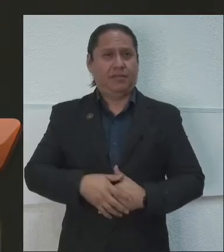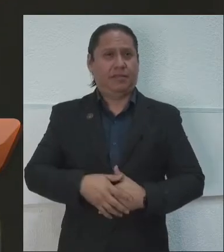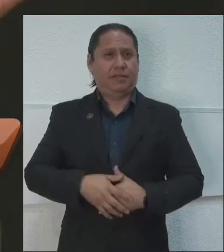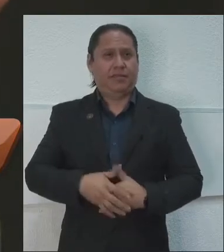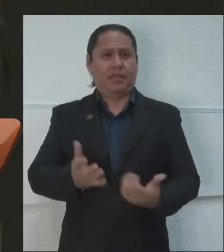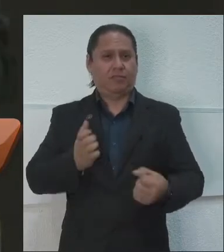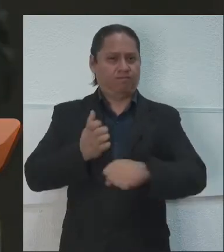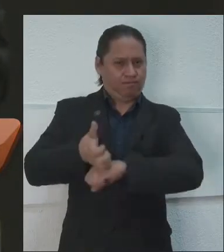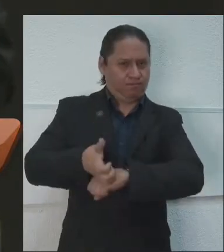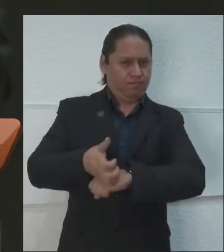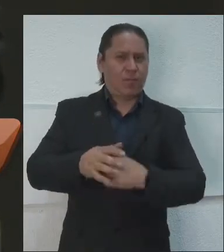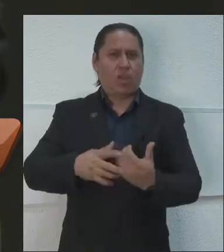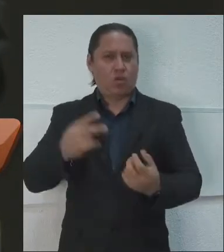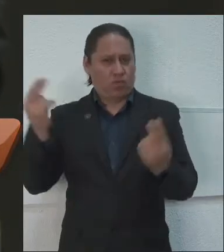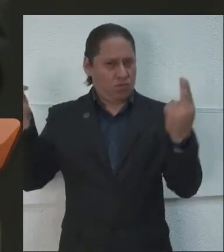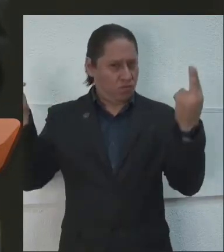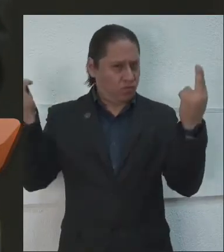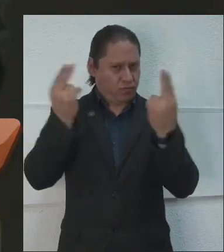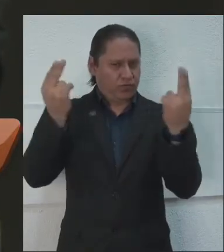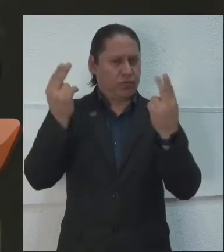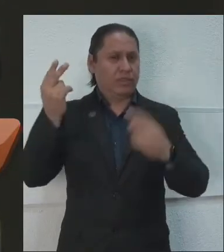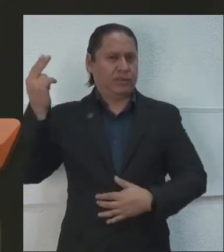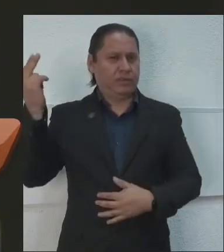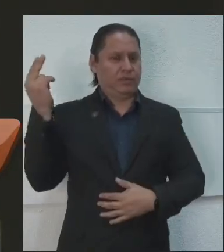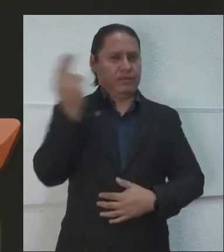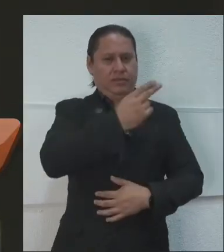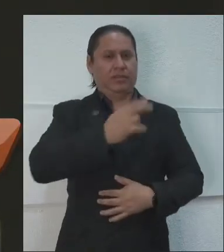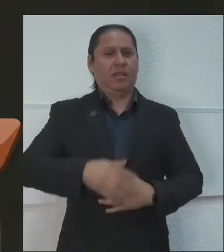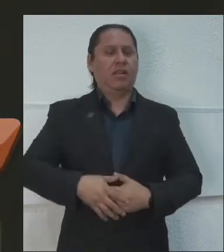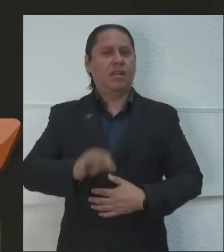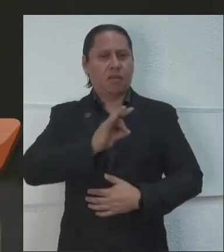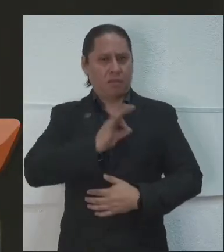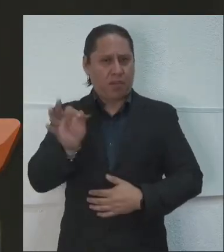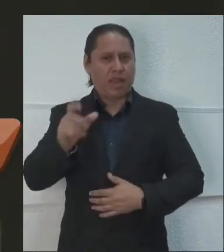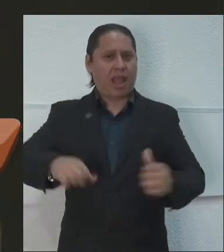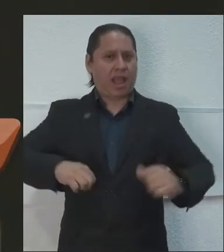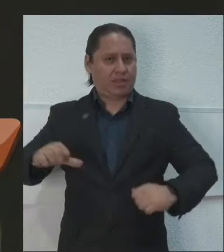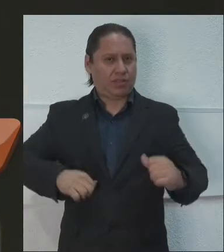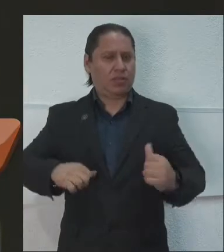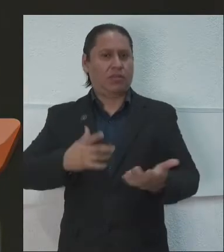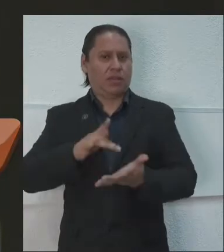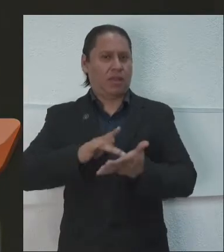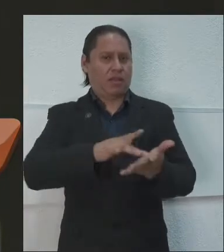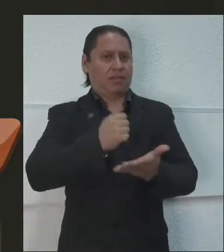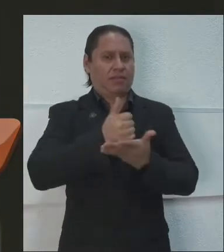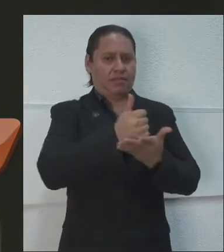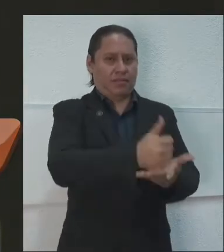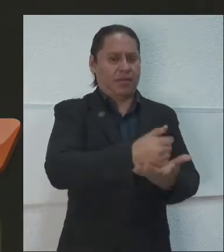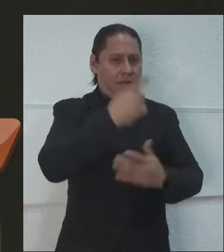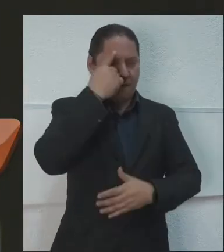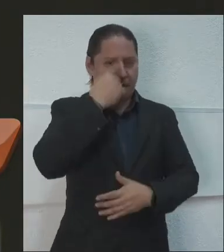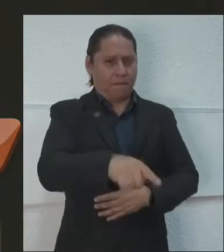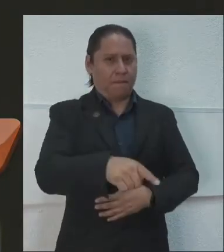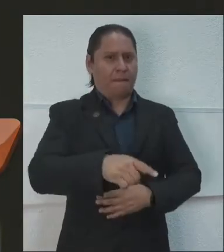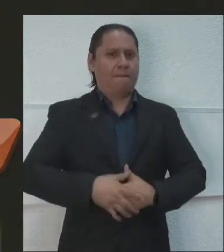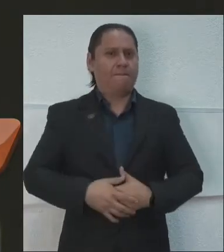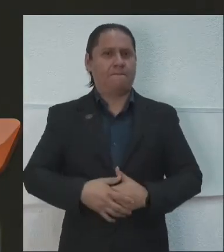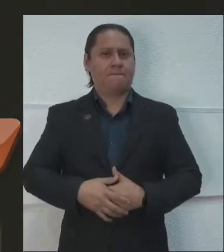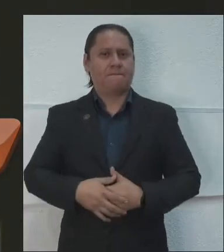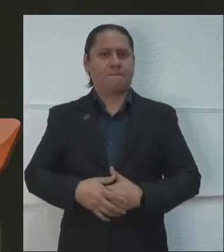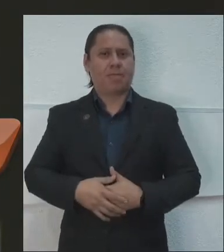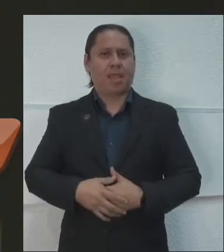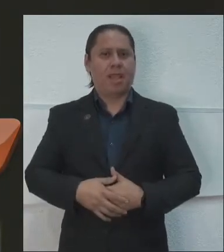manera extraordinaria y urgente determinen acciones de apoyo para